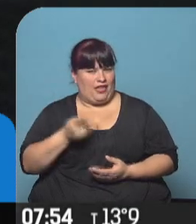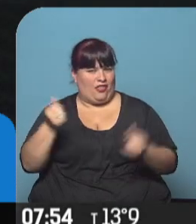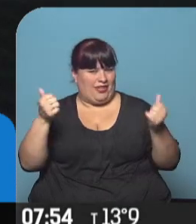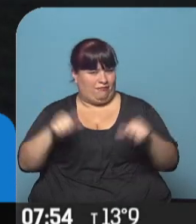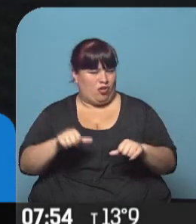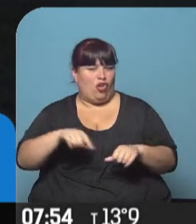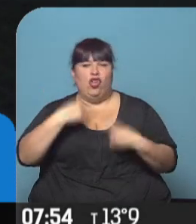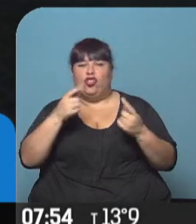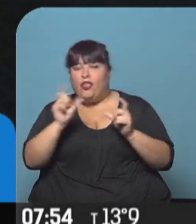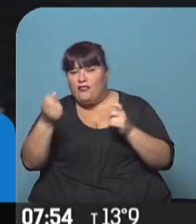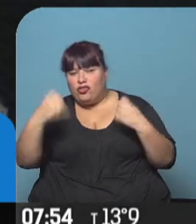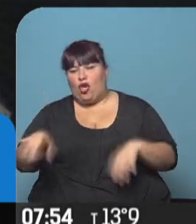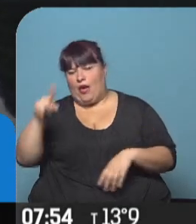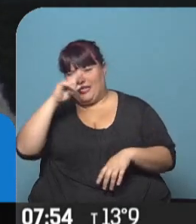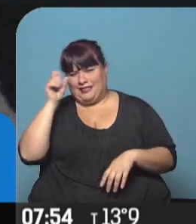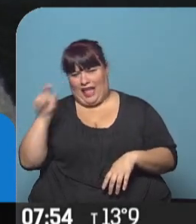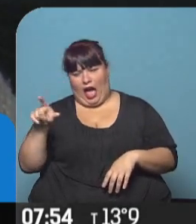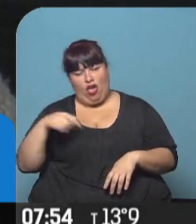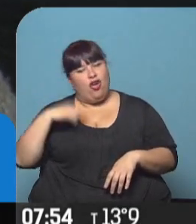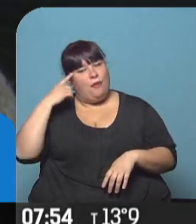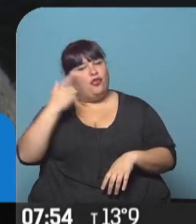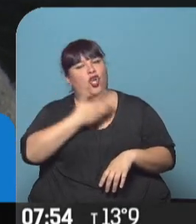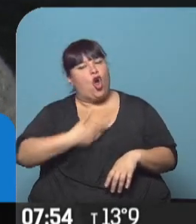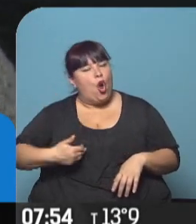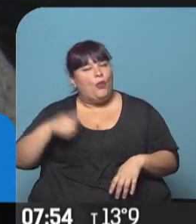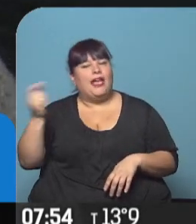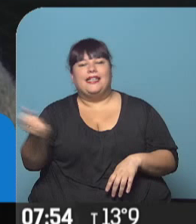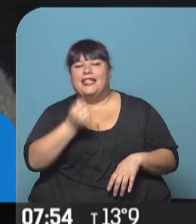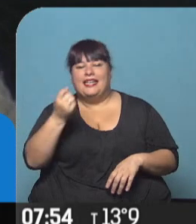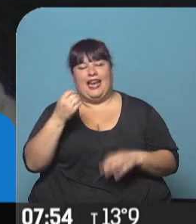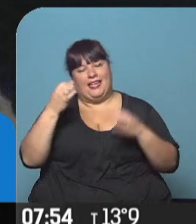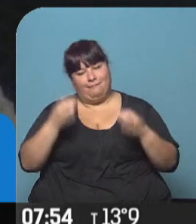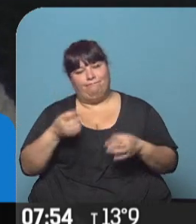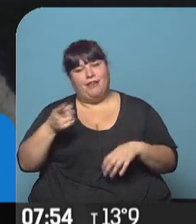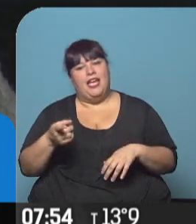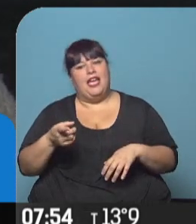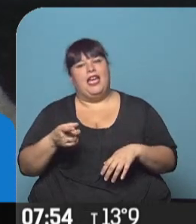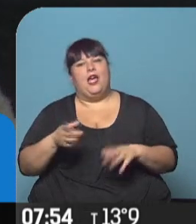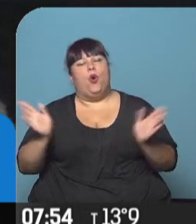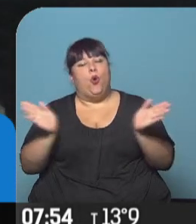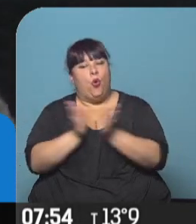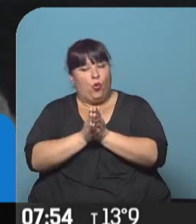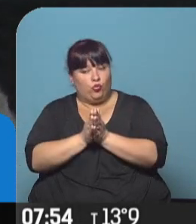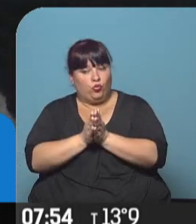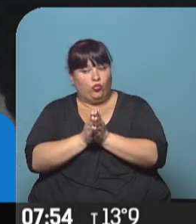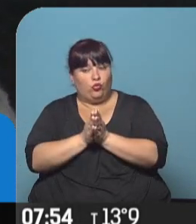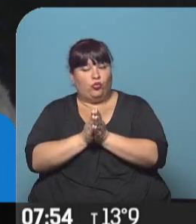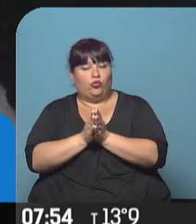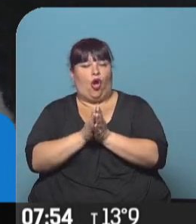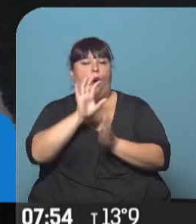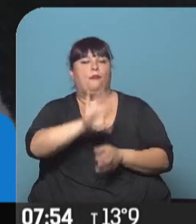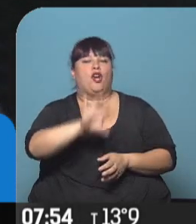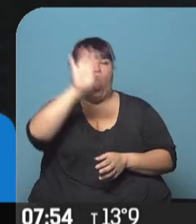déficit del resto del estado nacional yo creo que el gobierno lo que pretende es que justamente en conjunto las